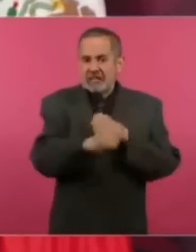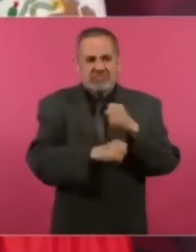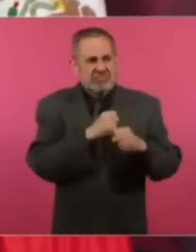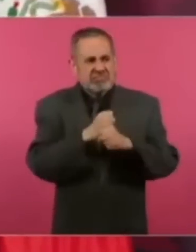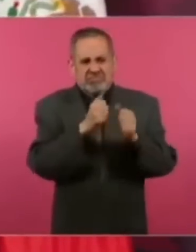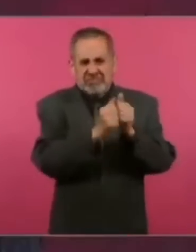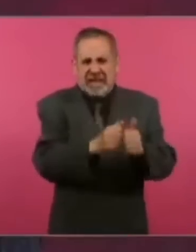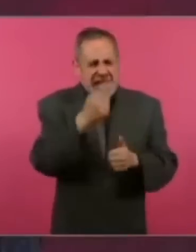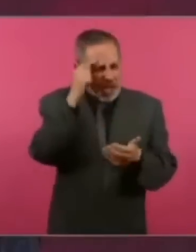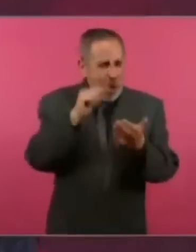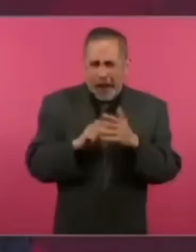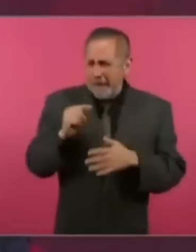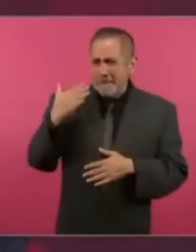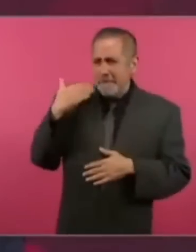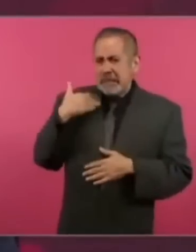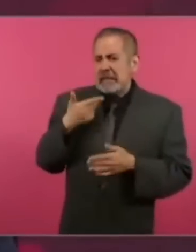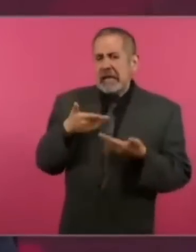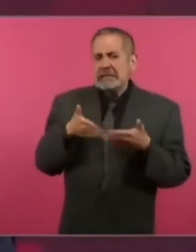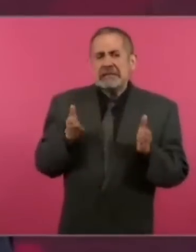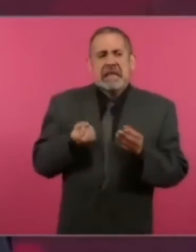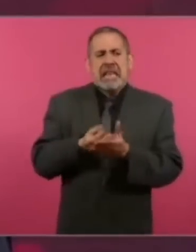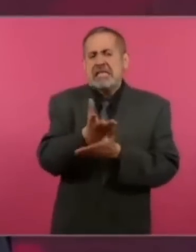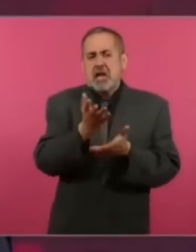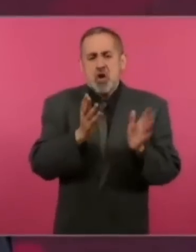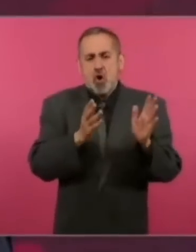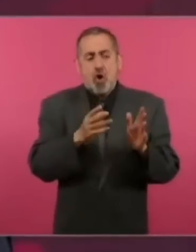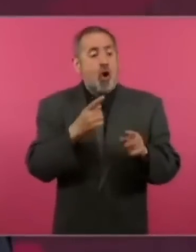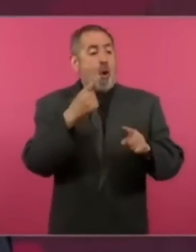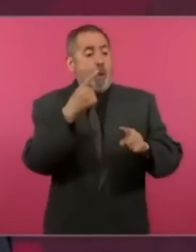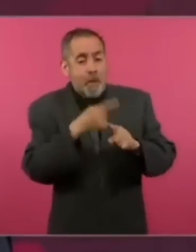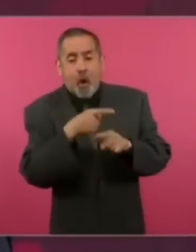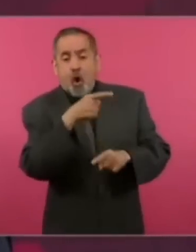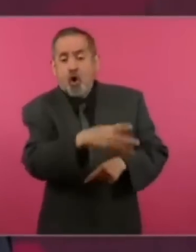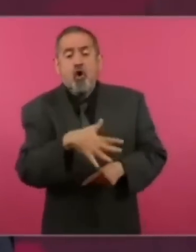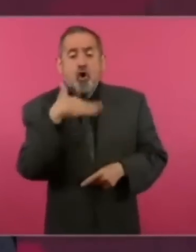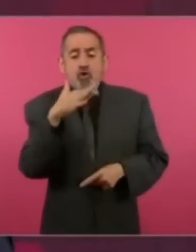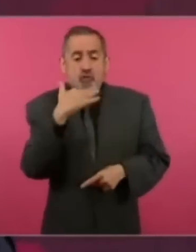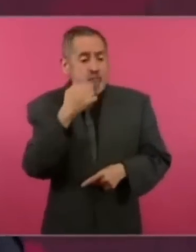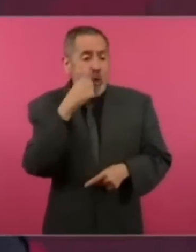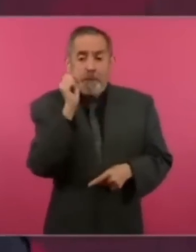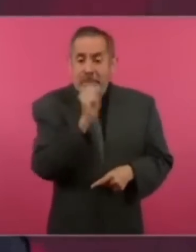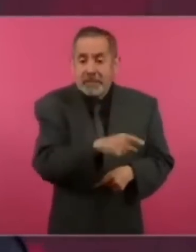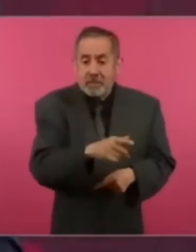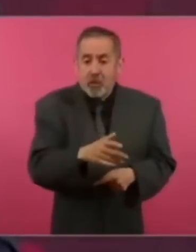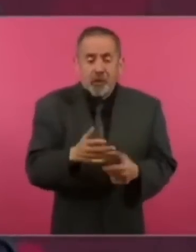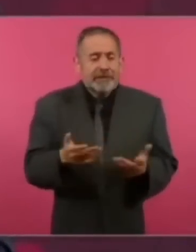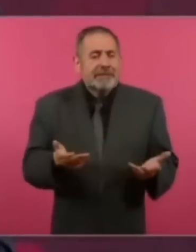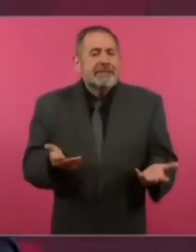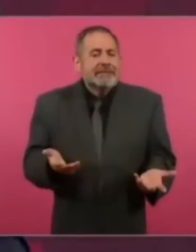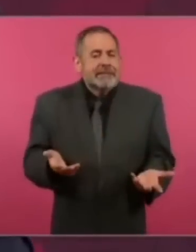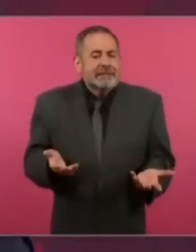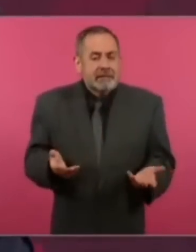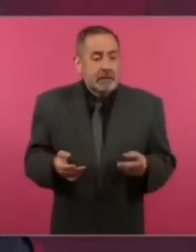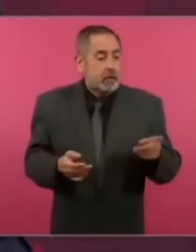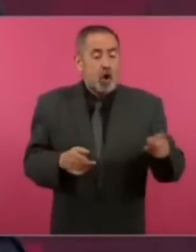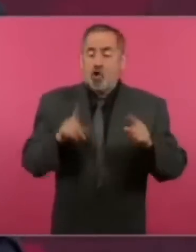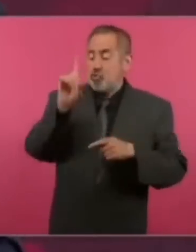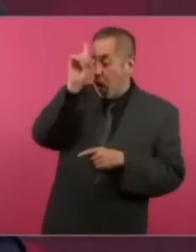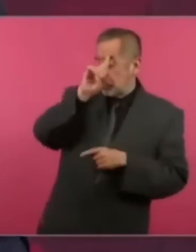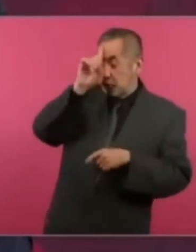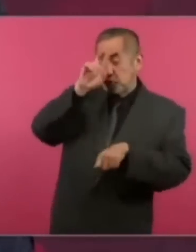Creo que hasta ahora acaba de salir. Pero ahí anda de